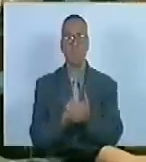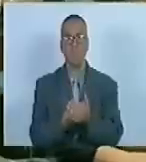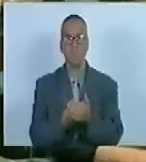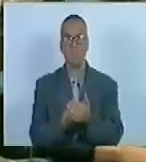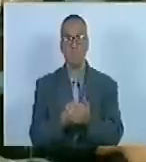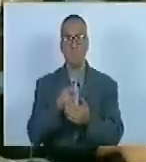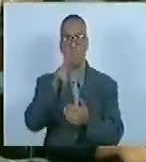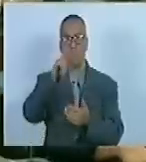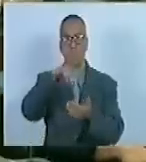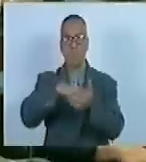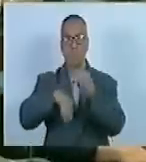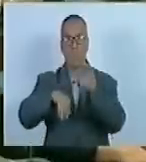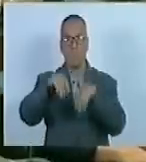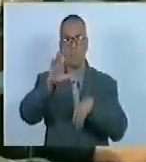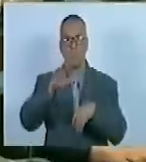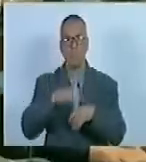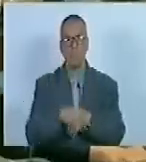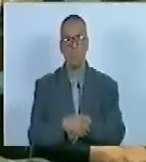hasta el